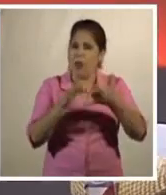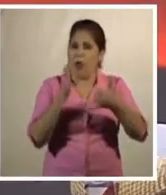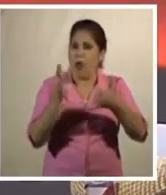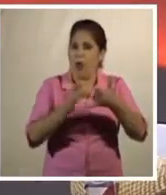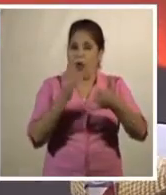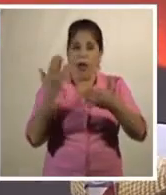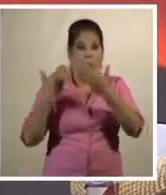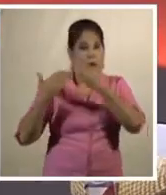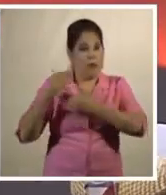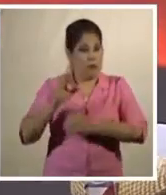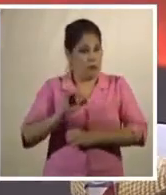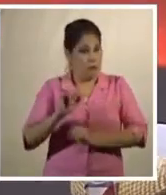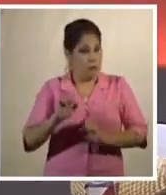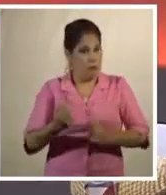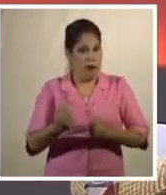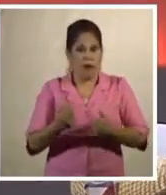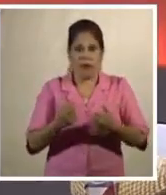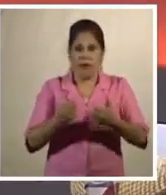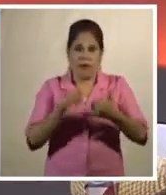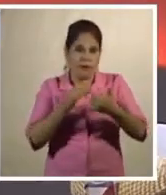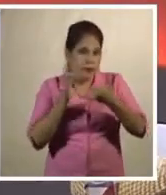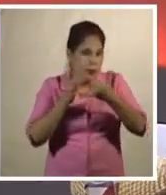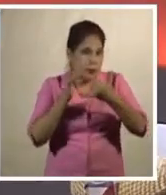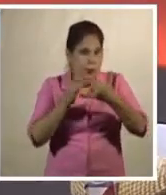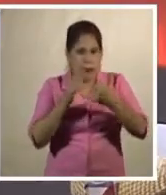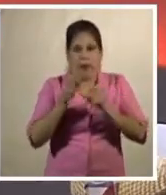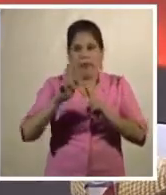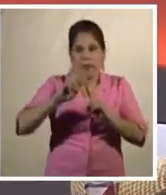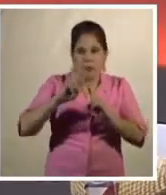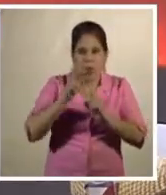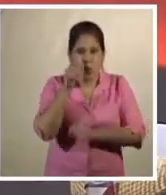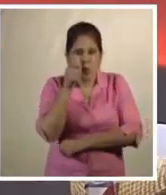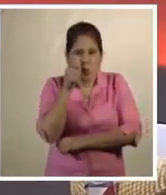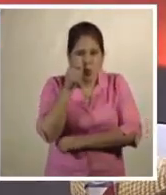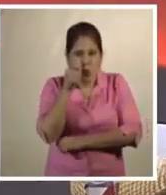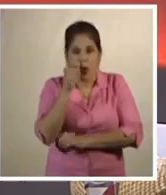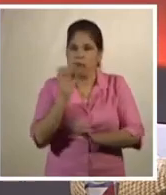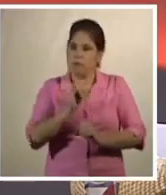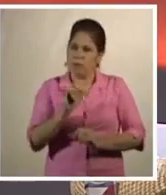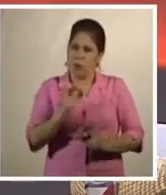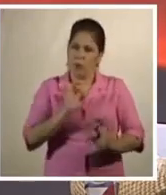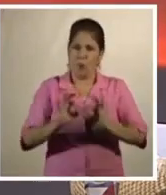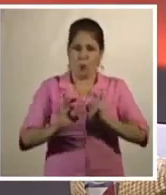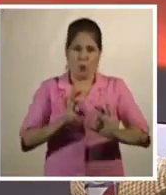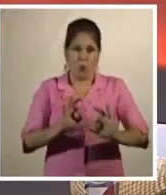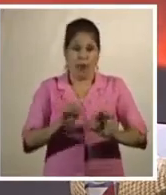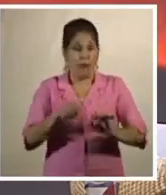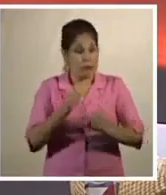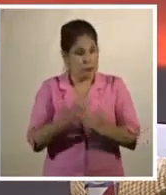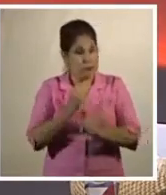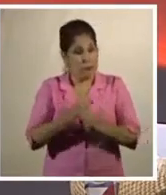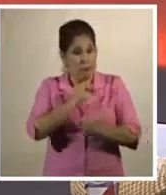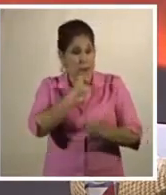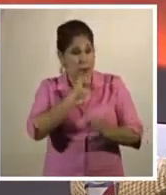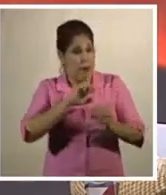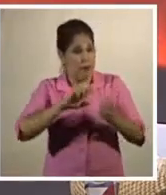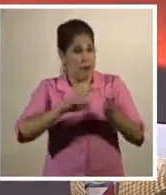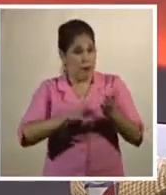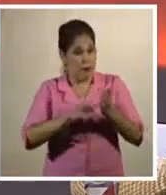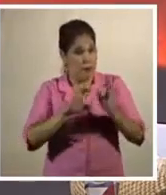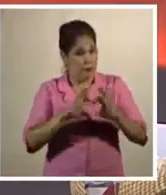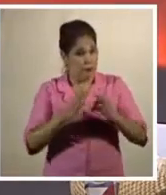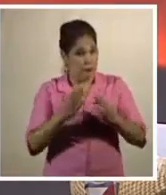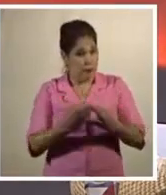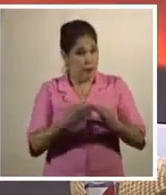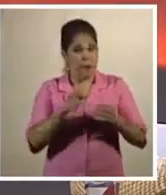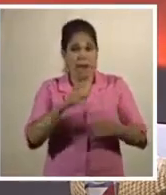más allá de ser un problema que teníamos de ante el problema de sobreconsumo la sobre exposición no es nuevo pero se ha agudizado y hay una ardua tarea en que la